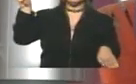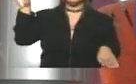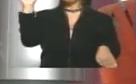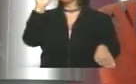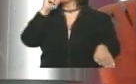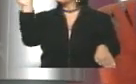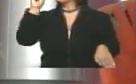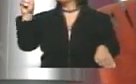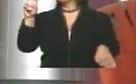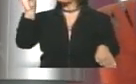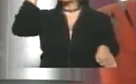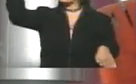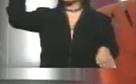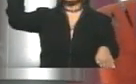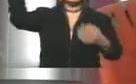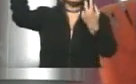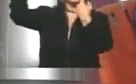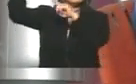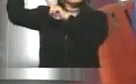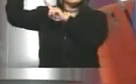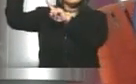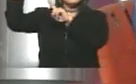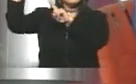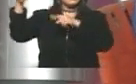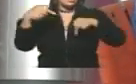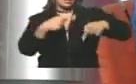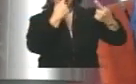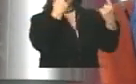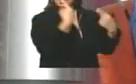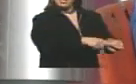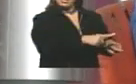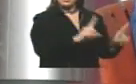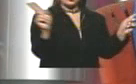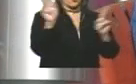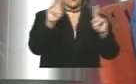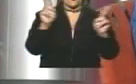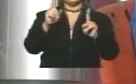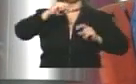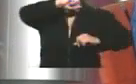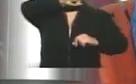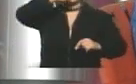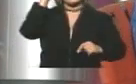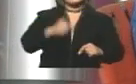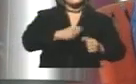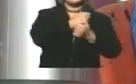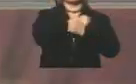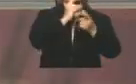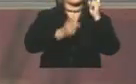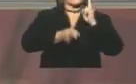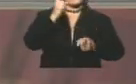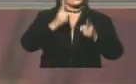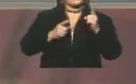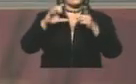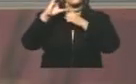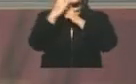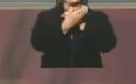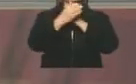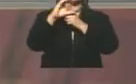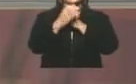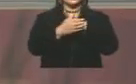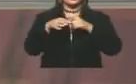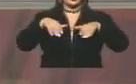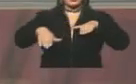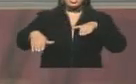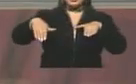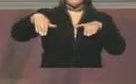nuestra. Exacto. O un país extranjero y menospreciar a tu propio país. Que justamente, Oscar, es lo que ha sucedido con toda esta cultura pop, con la